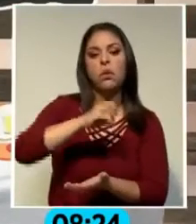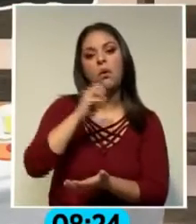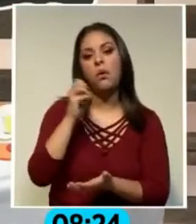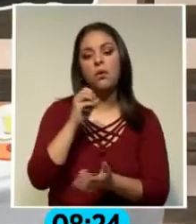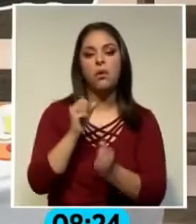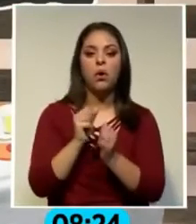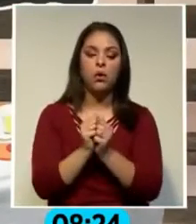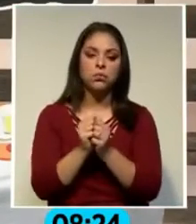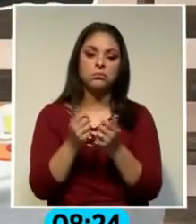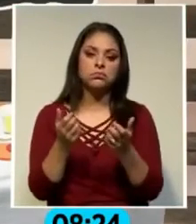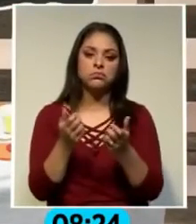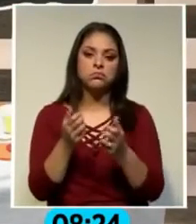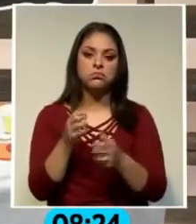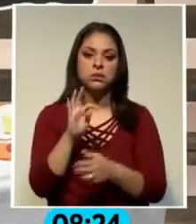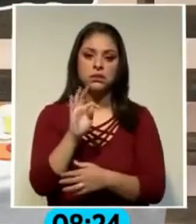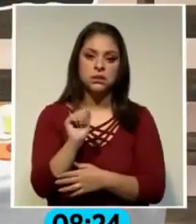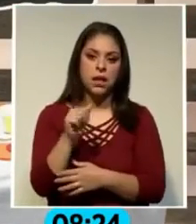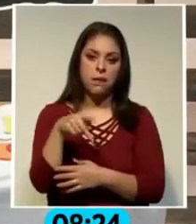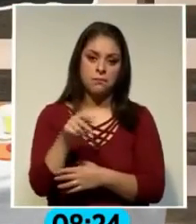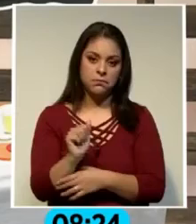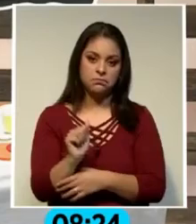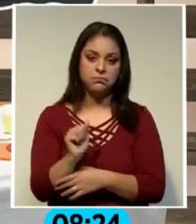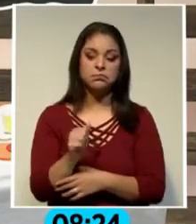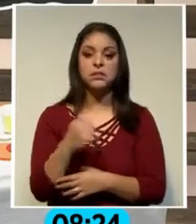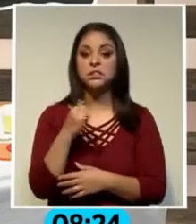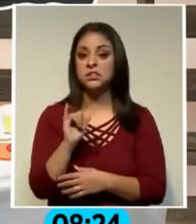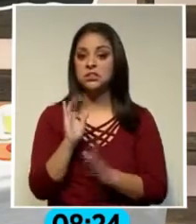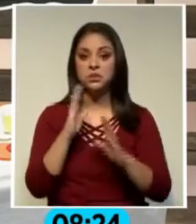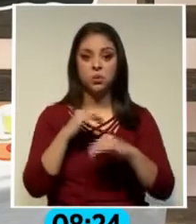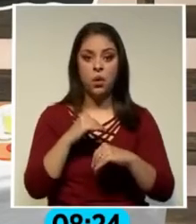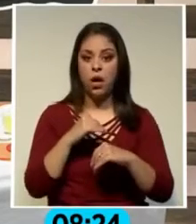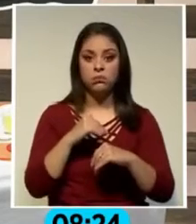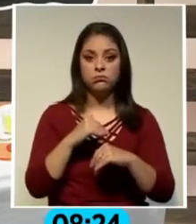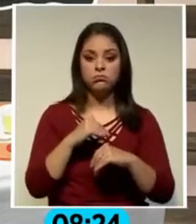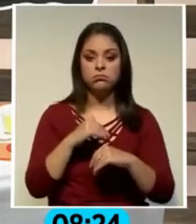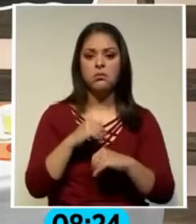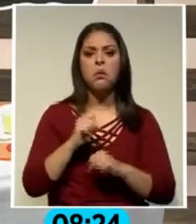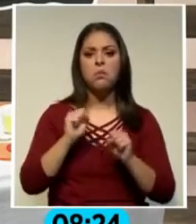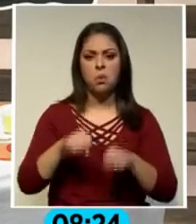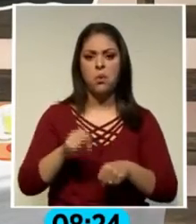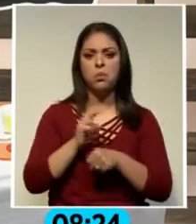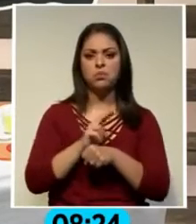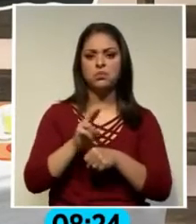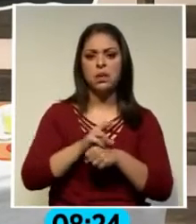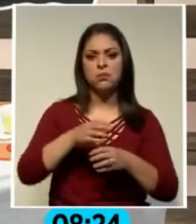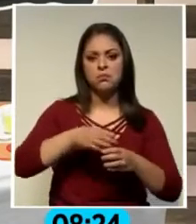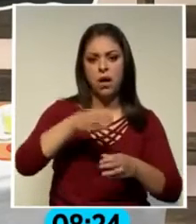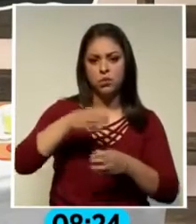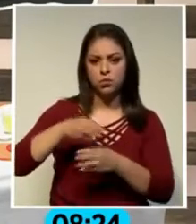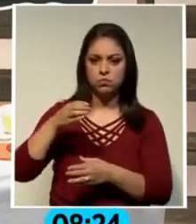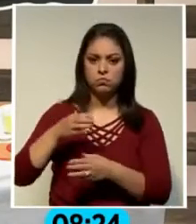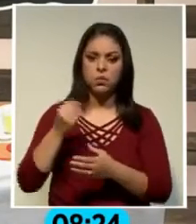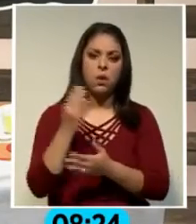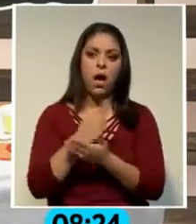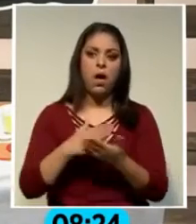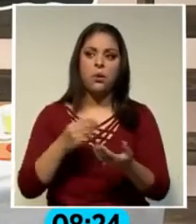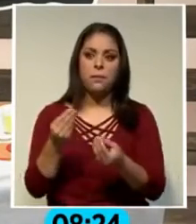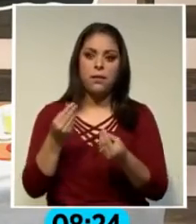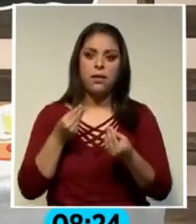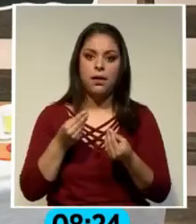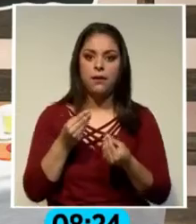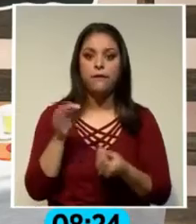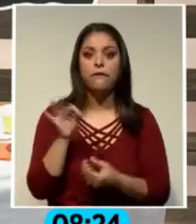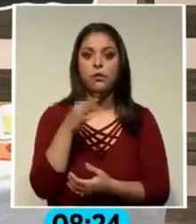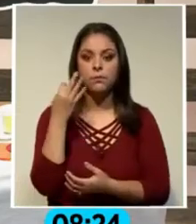¿verdad? Y si no tuviéramos moldes, podemos usar un vaso o algún recipiente que nos dé alguna formita. Mira, pero hoy